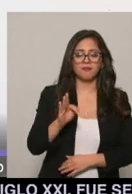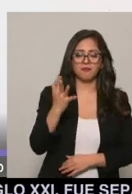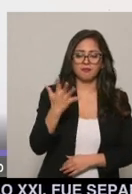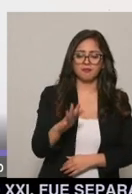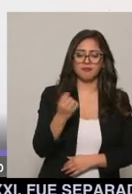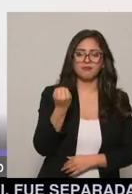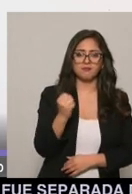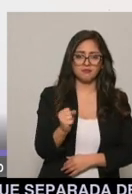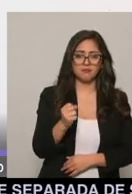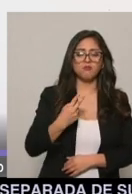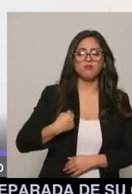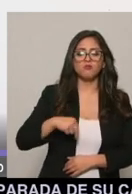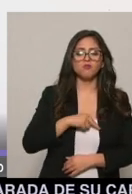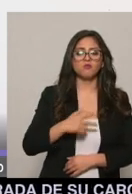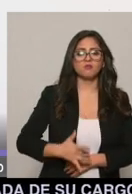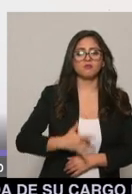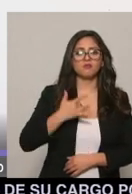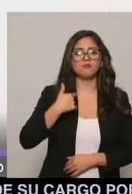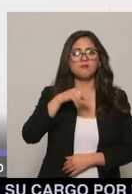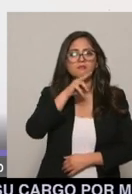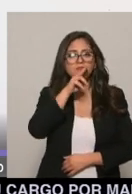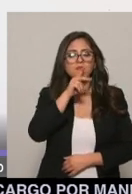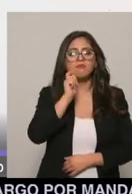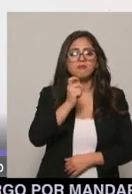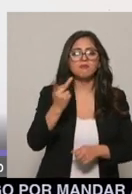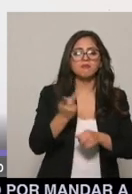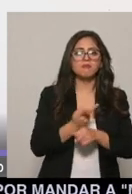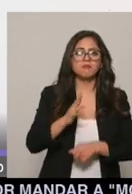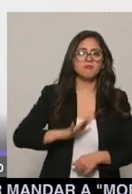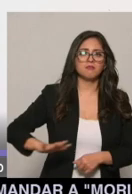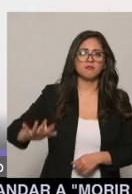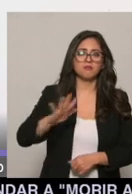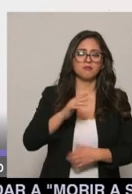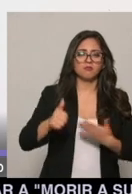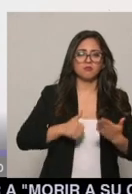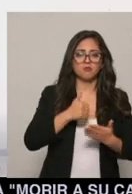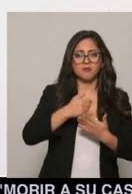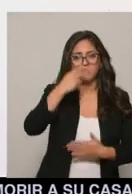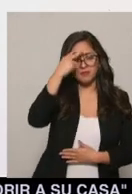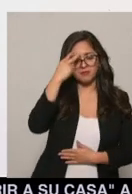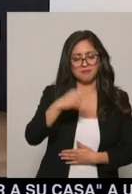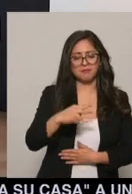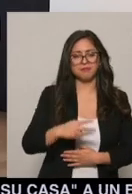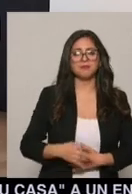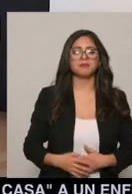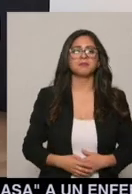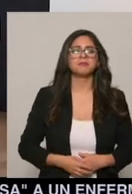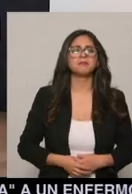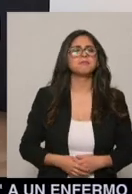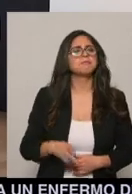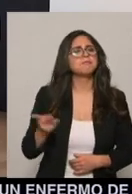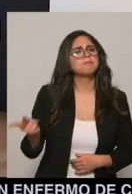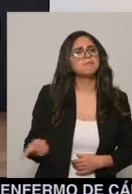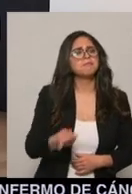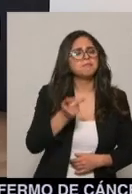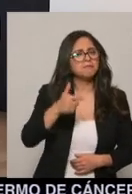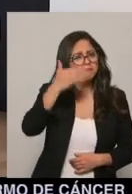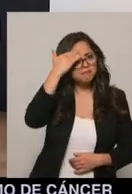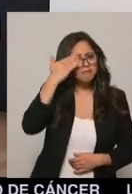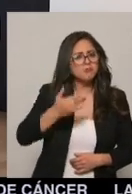estamos preocupados por todo lo que está ocurriendo en la Ciudad de México. Vamos a opinar un poco al respecto. ¿Se sabe, doctor, cuántas